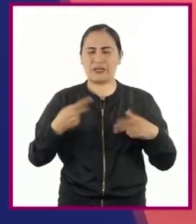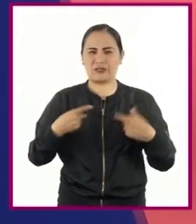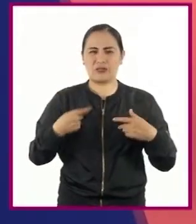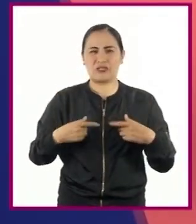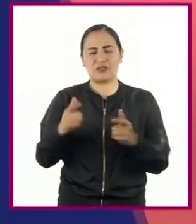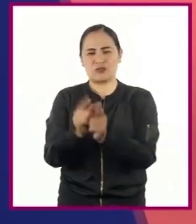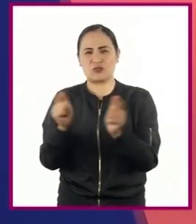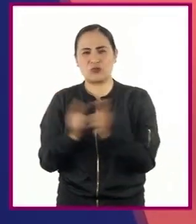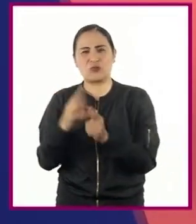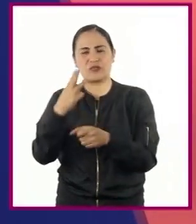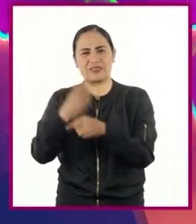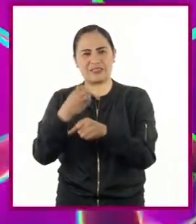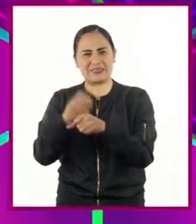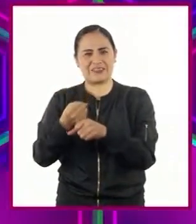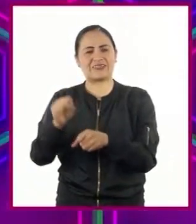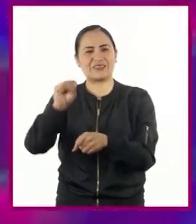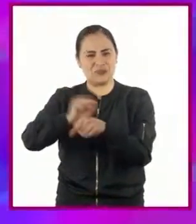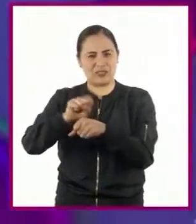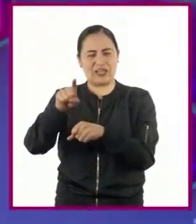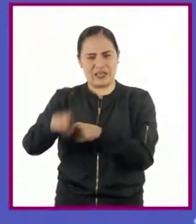asignatura de lengua materna.